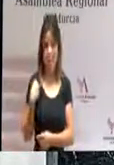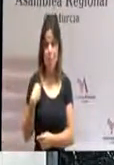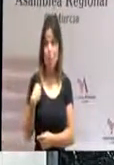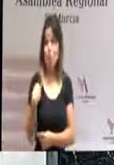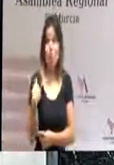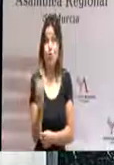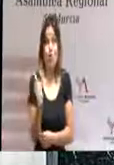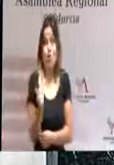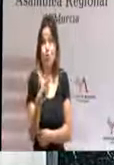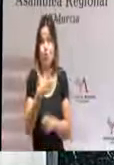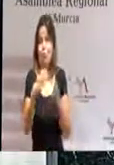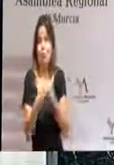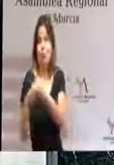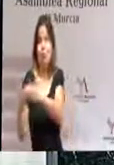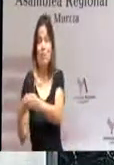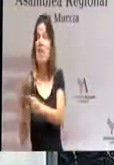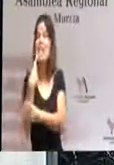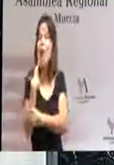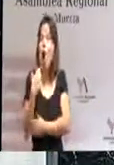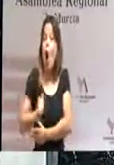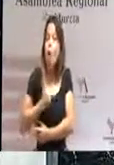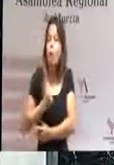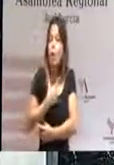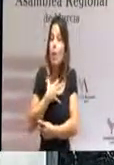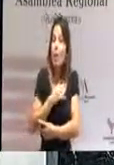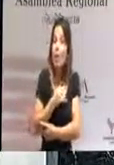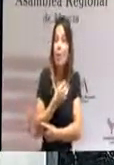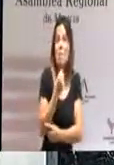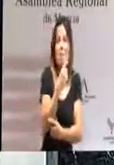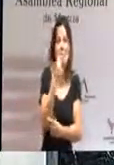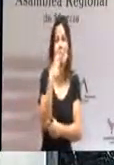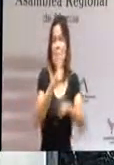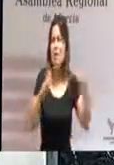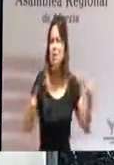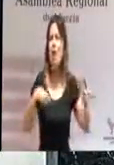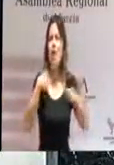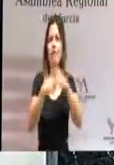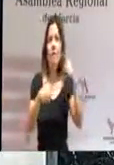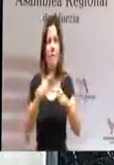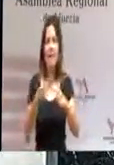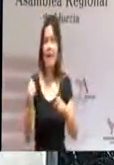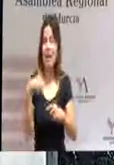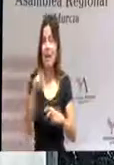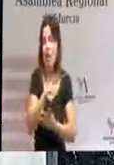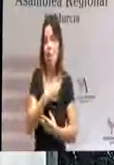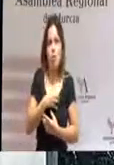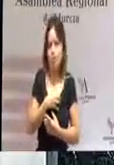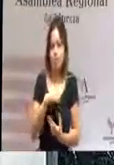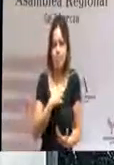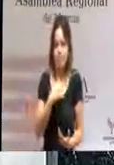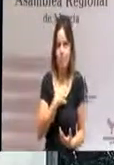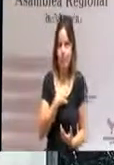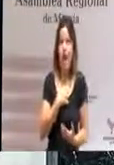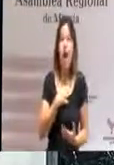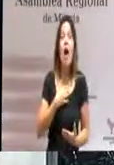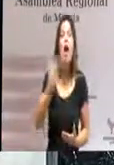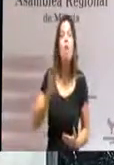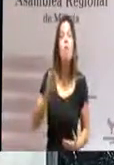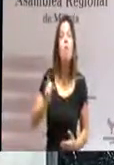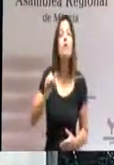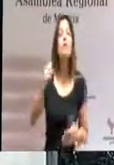solos y seguirán negando una oportunidad cada día a miles de personas y de familias de esta región. La clave está